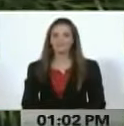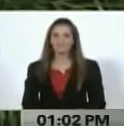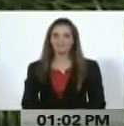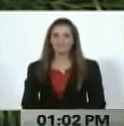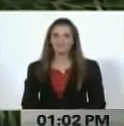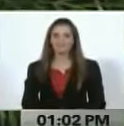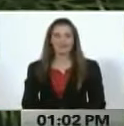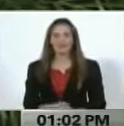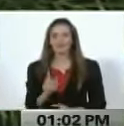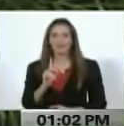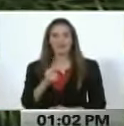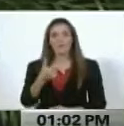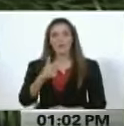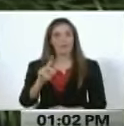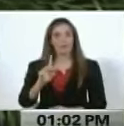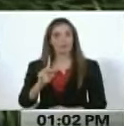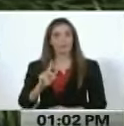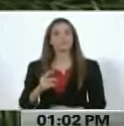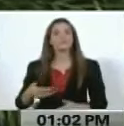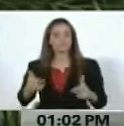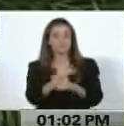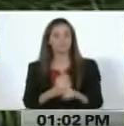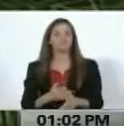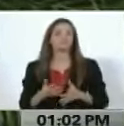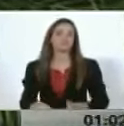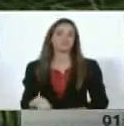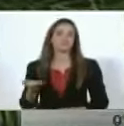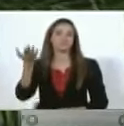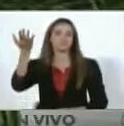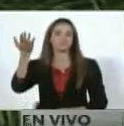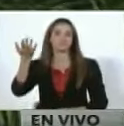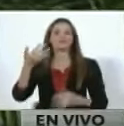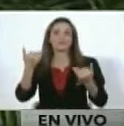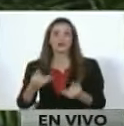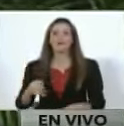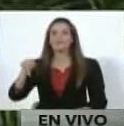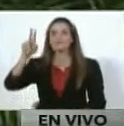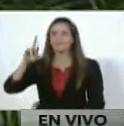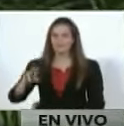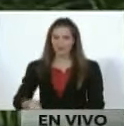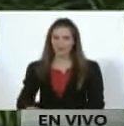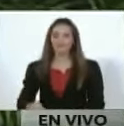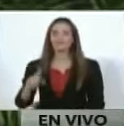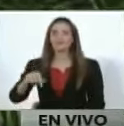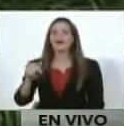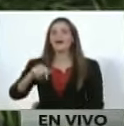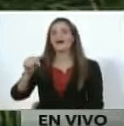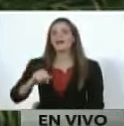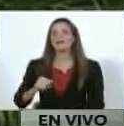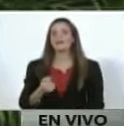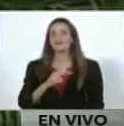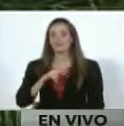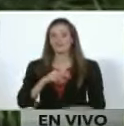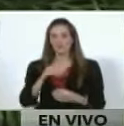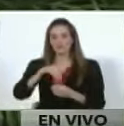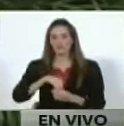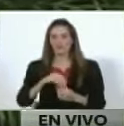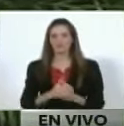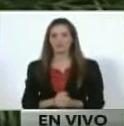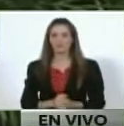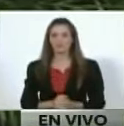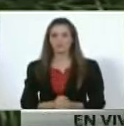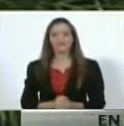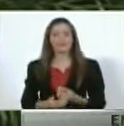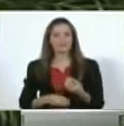es poca cosa, eso es un gran logro que ya es cotidiano y que está aquí entre nosotros. Y desde